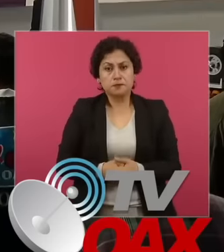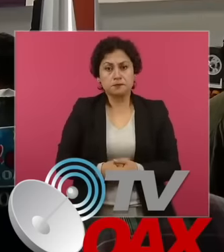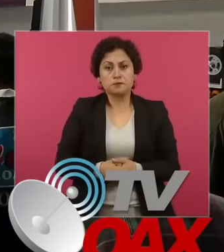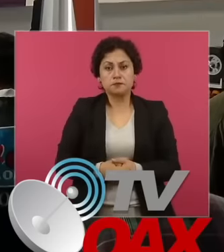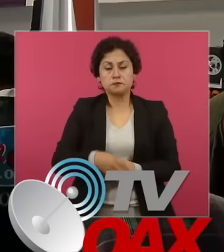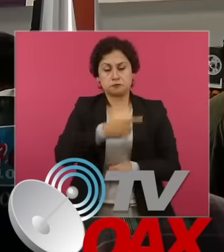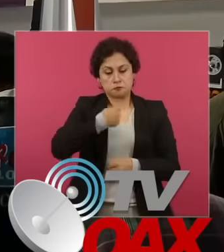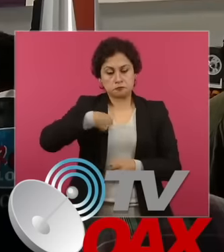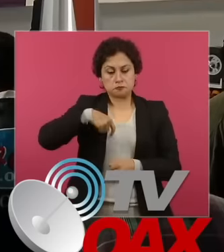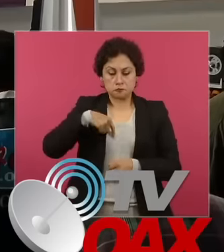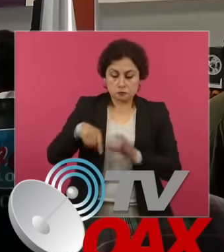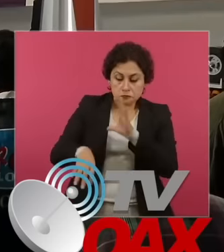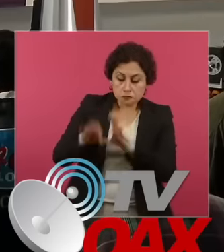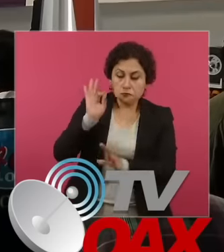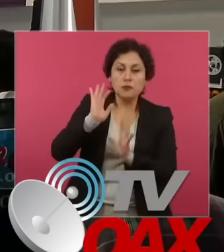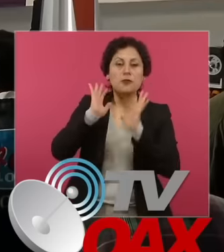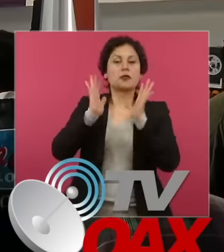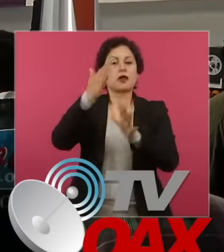Nosotros sostenemos que sí.